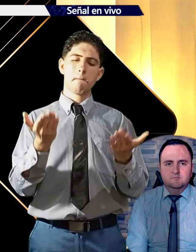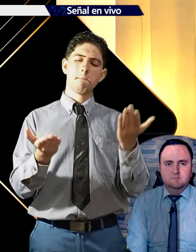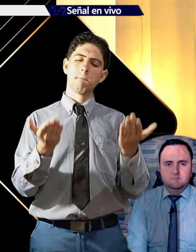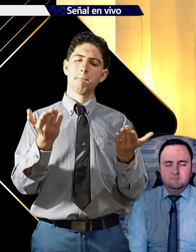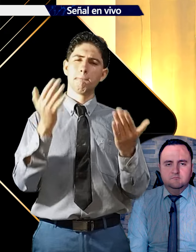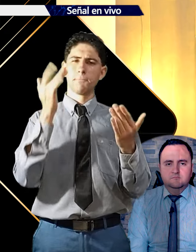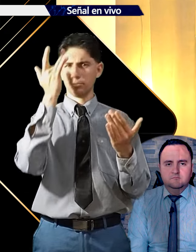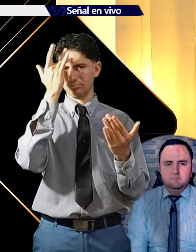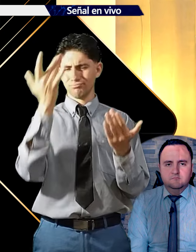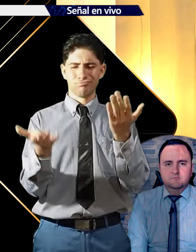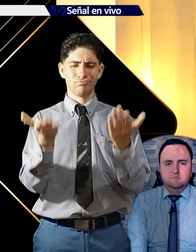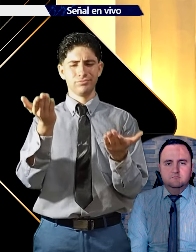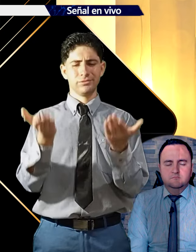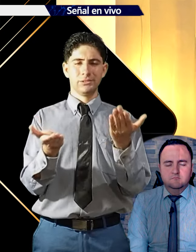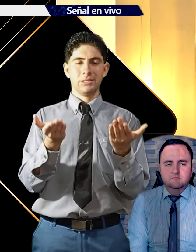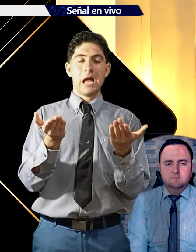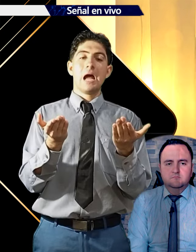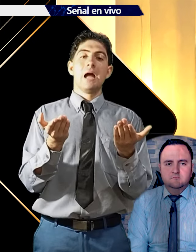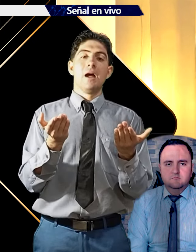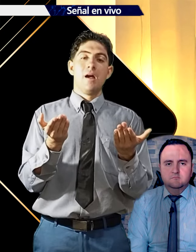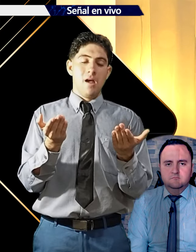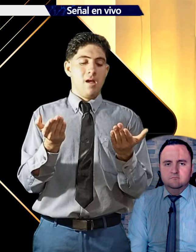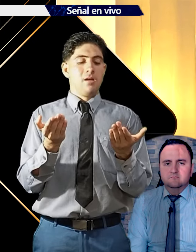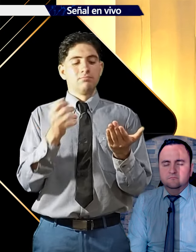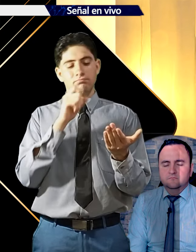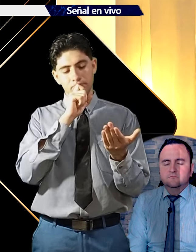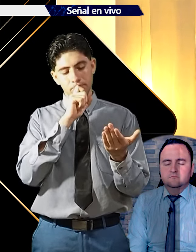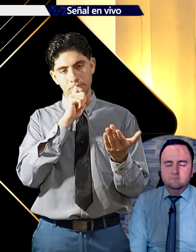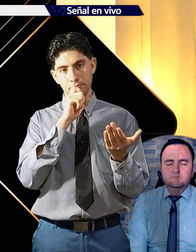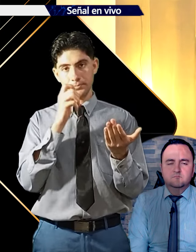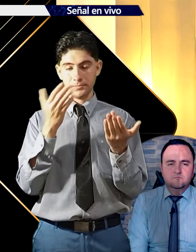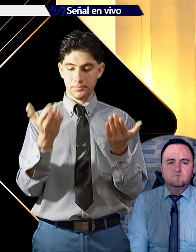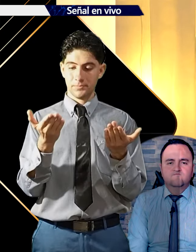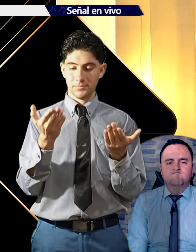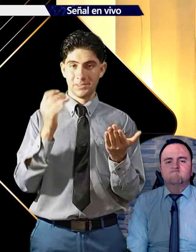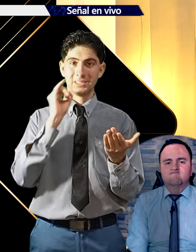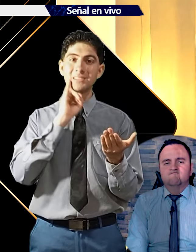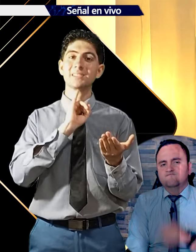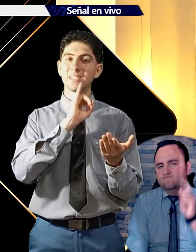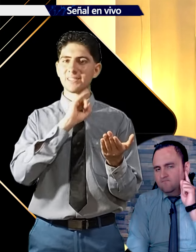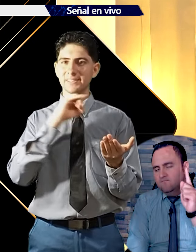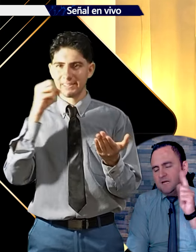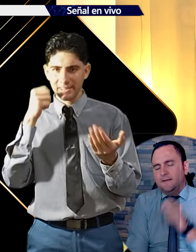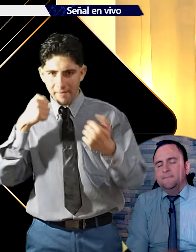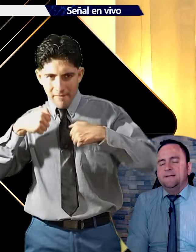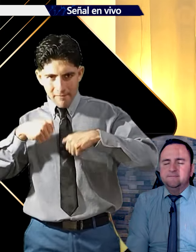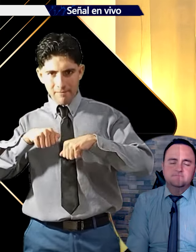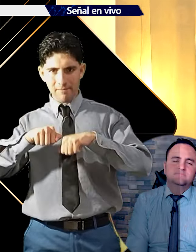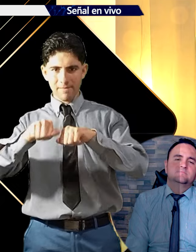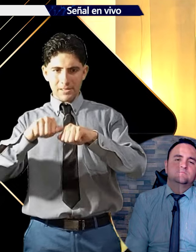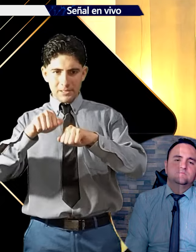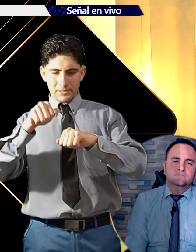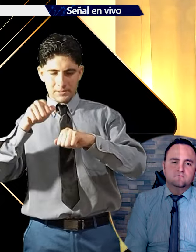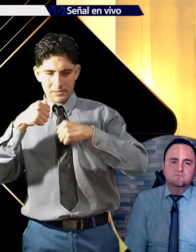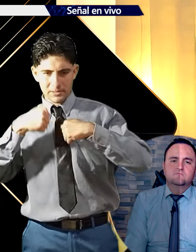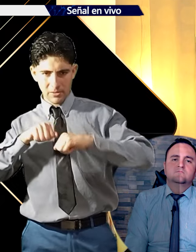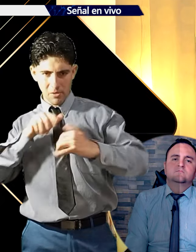O sea que Israel no descansaría hasta no ver vencidos a